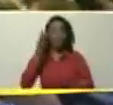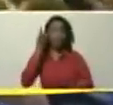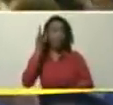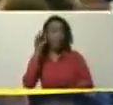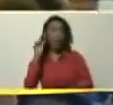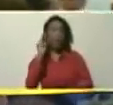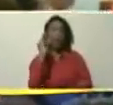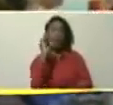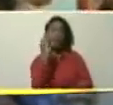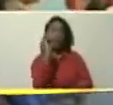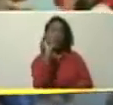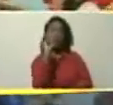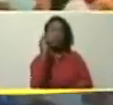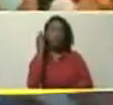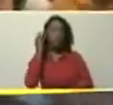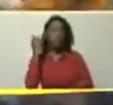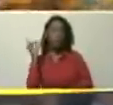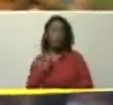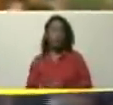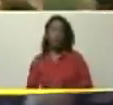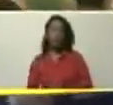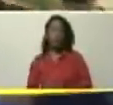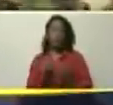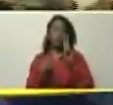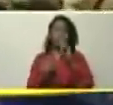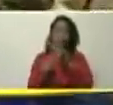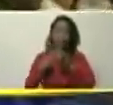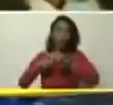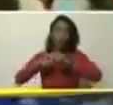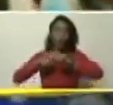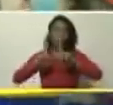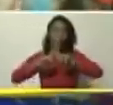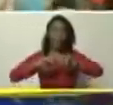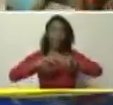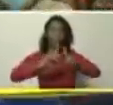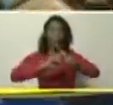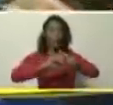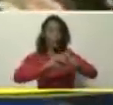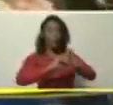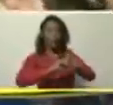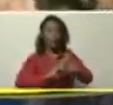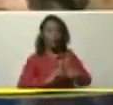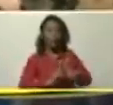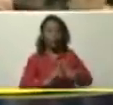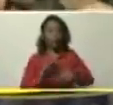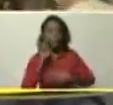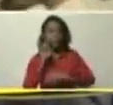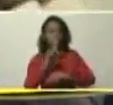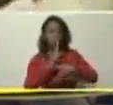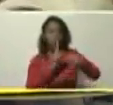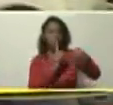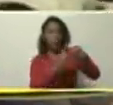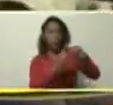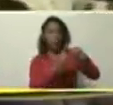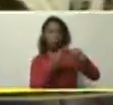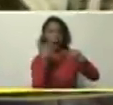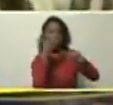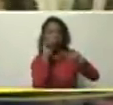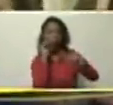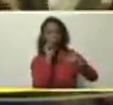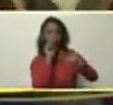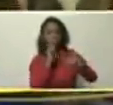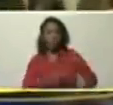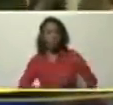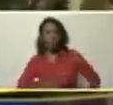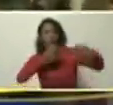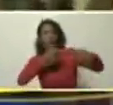Iri, se notaban las diferencias, se notaba que se habían confrontado